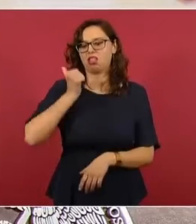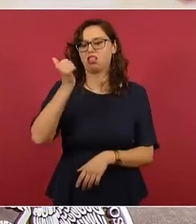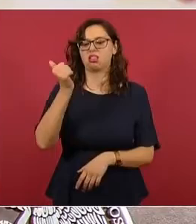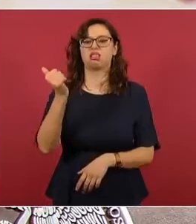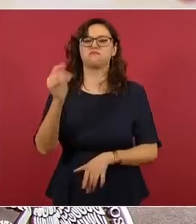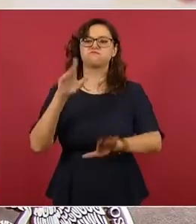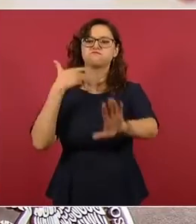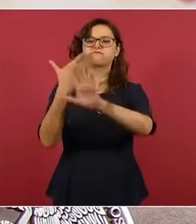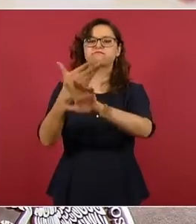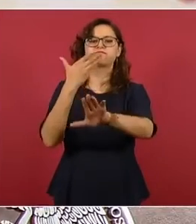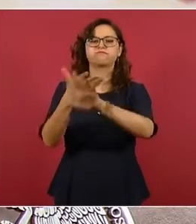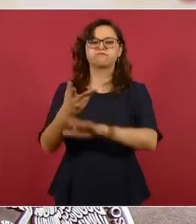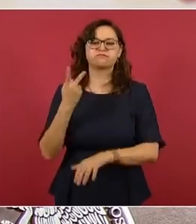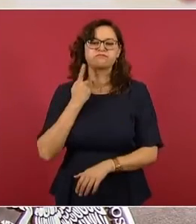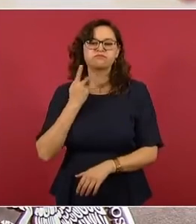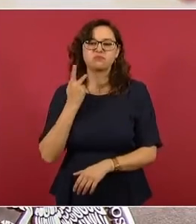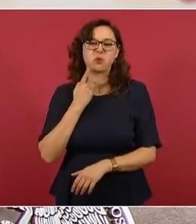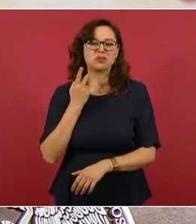y es